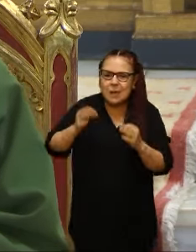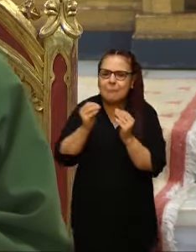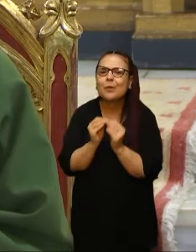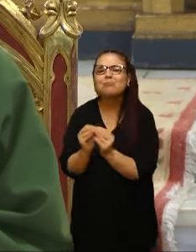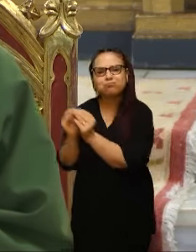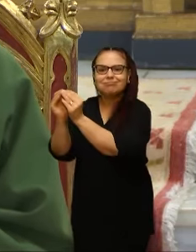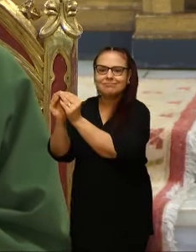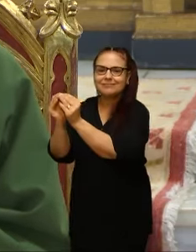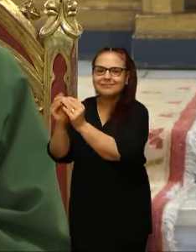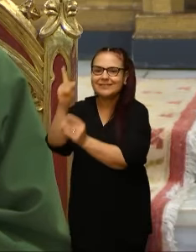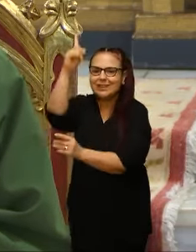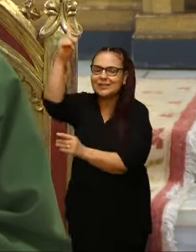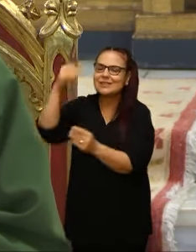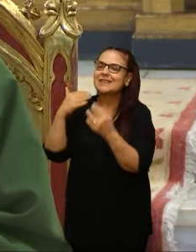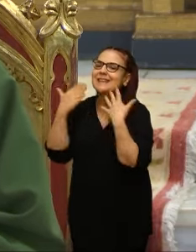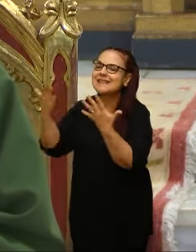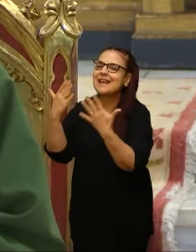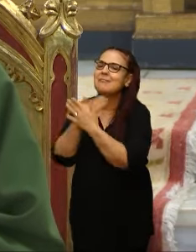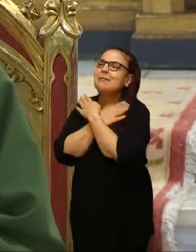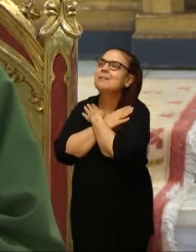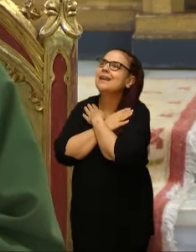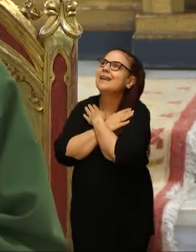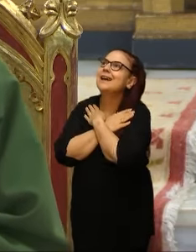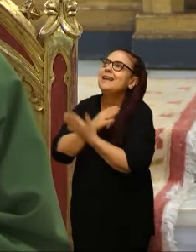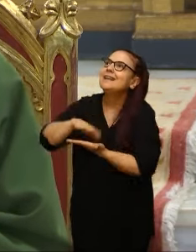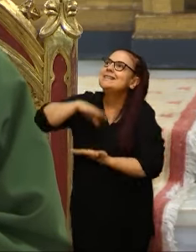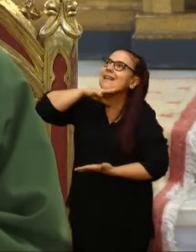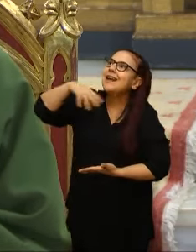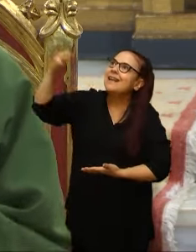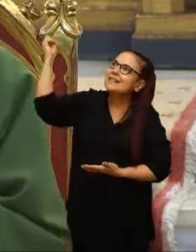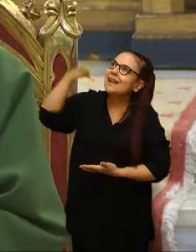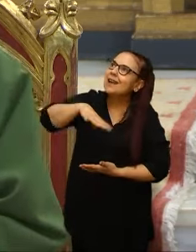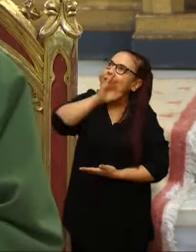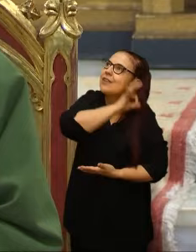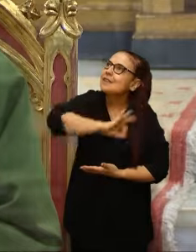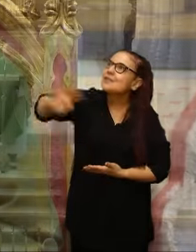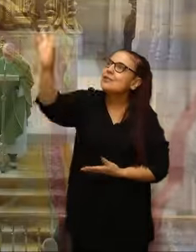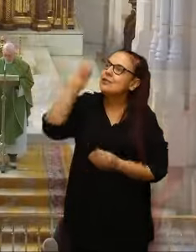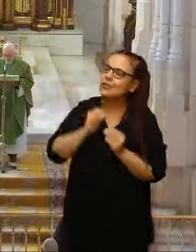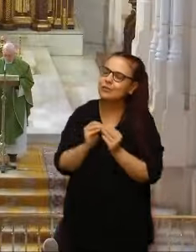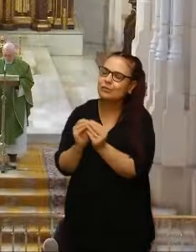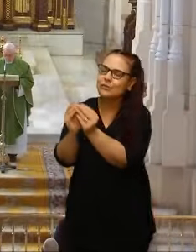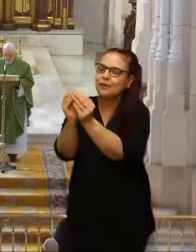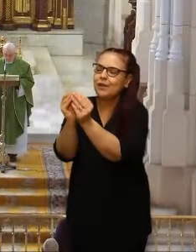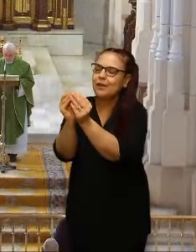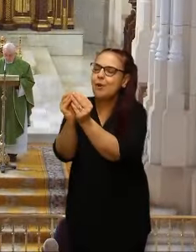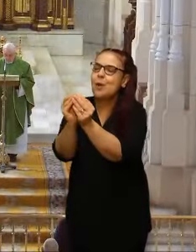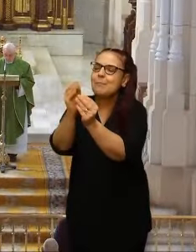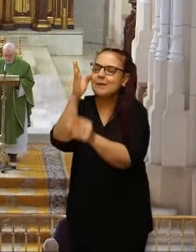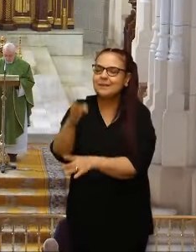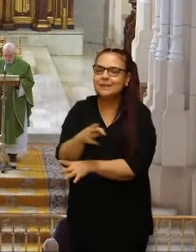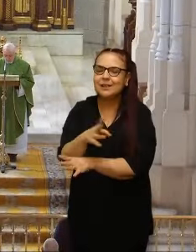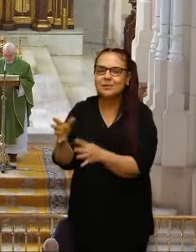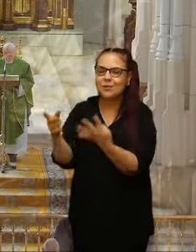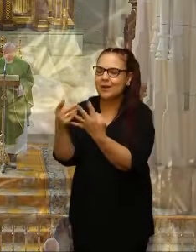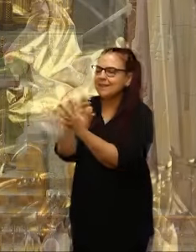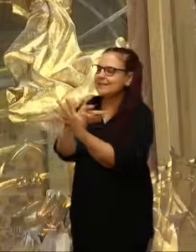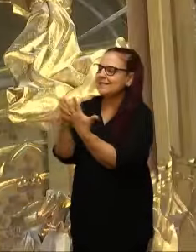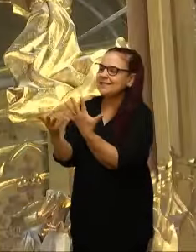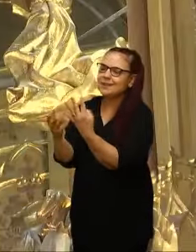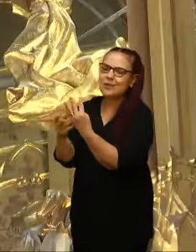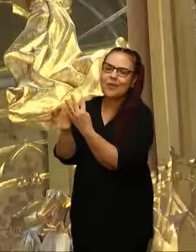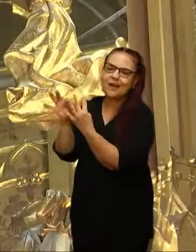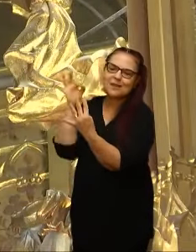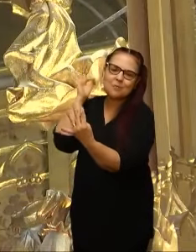nosotros. Dios te salve, María, llena eres de gracia, el Señor es contigo. Bendita tú